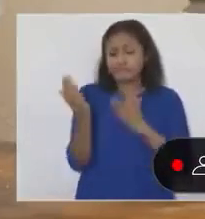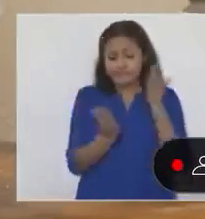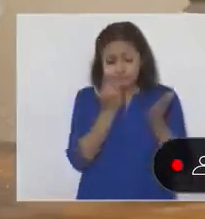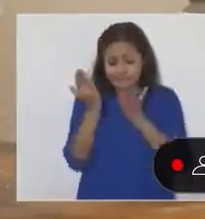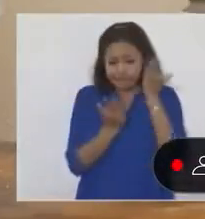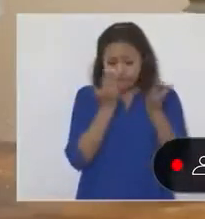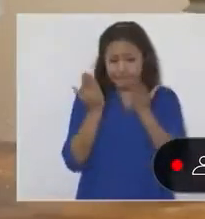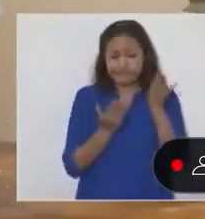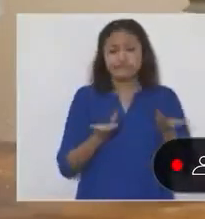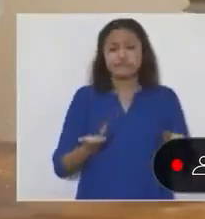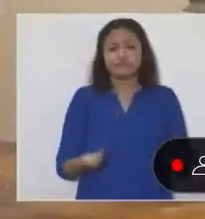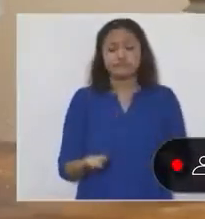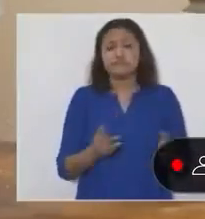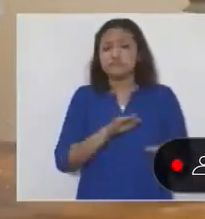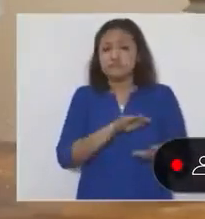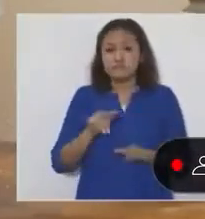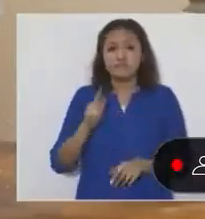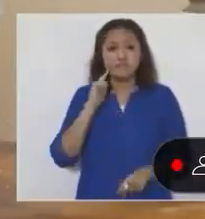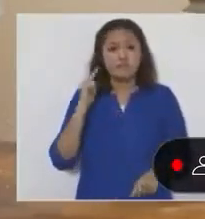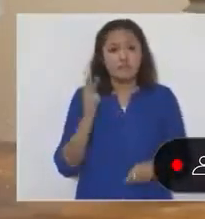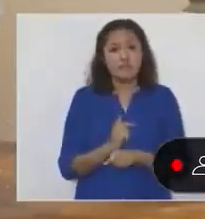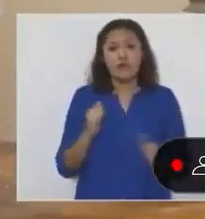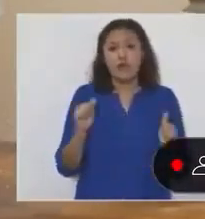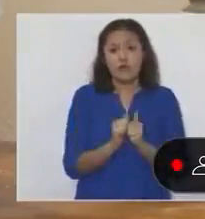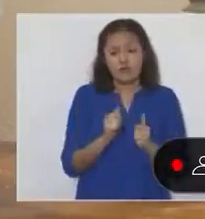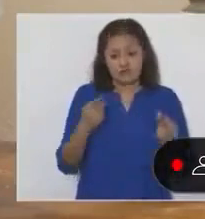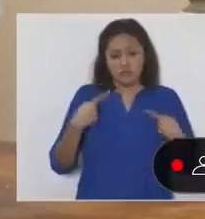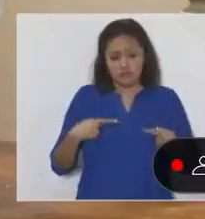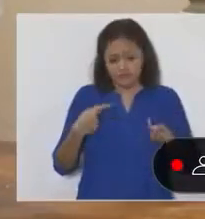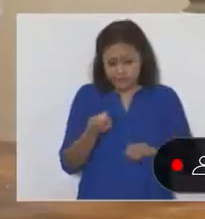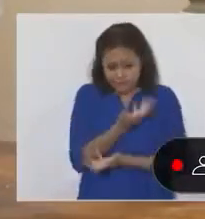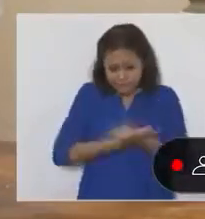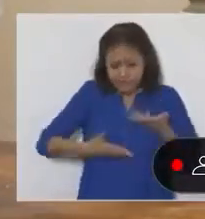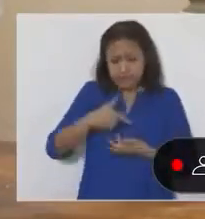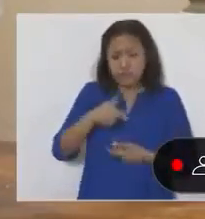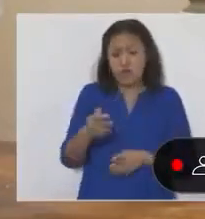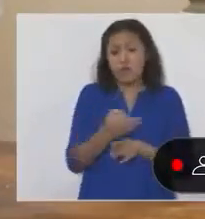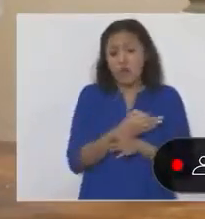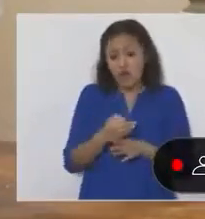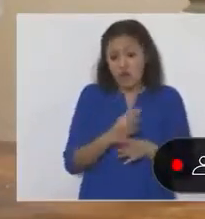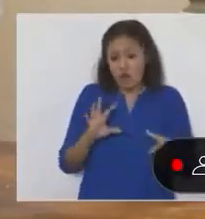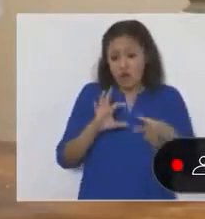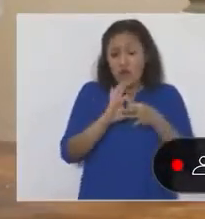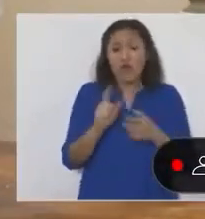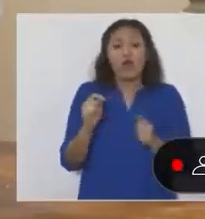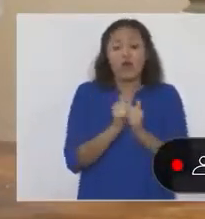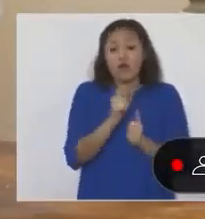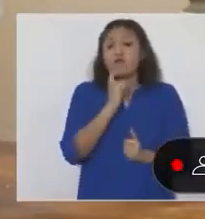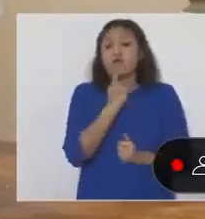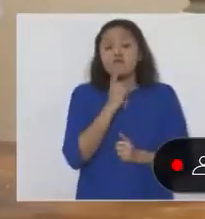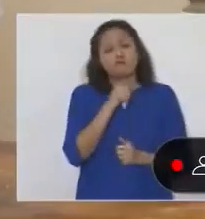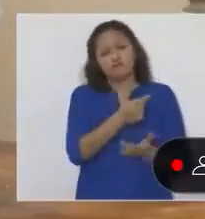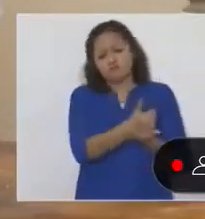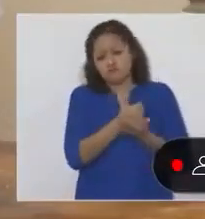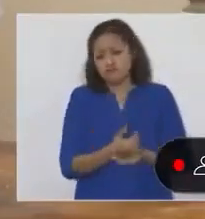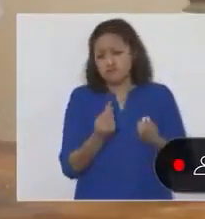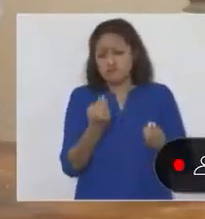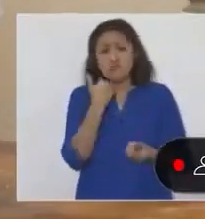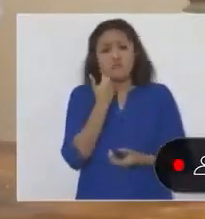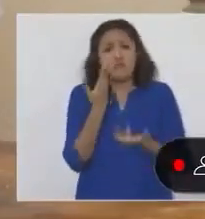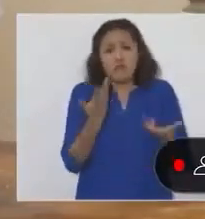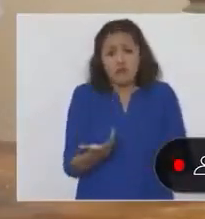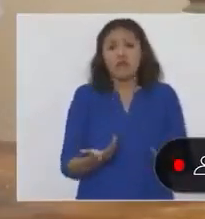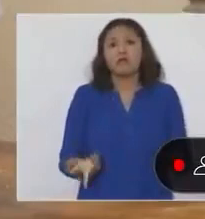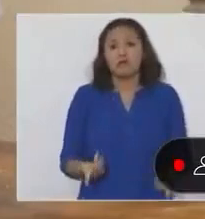es una persona que se identifica con el movimiento de López Obrador con la cuarta transformación